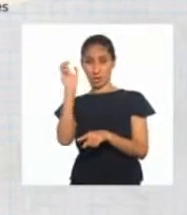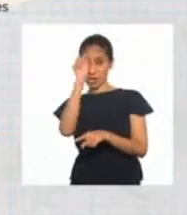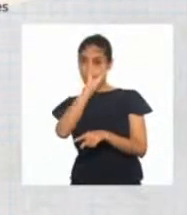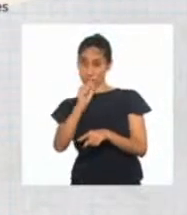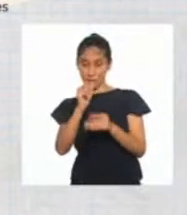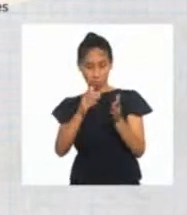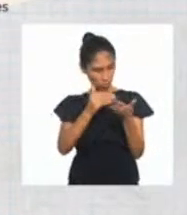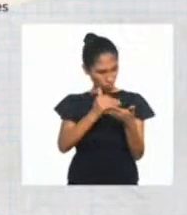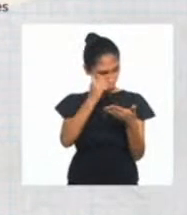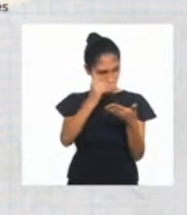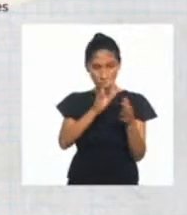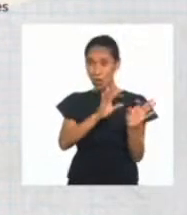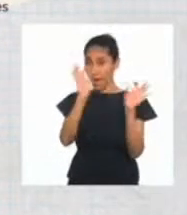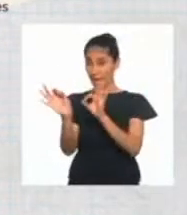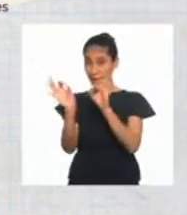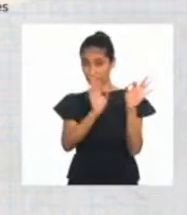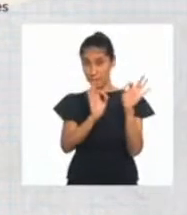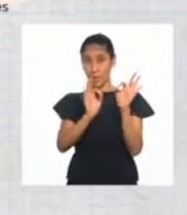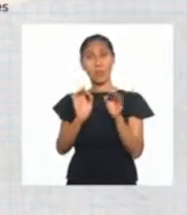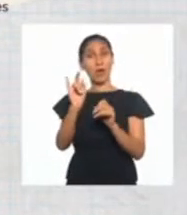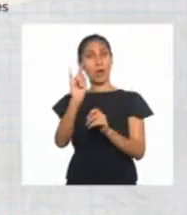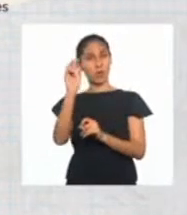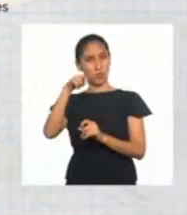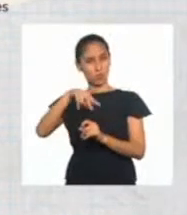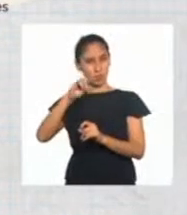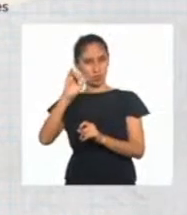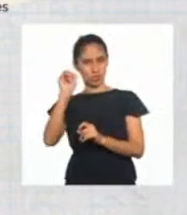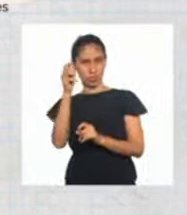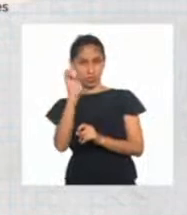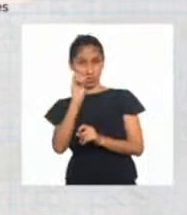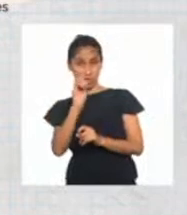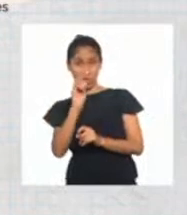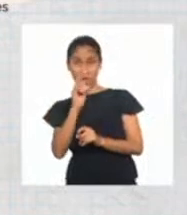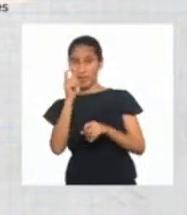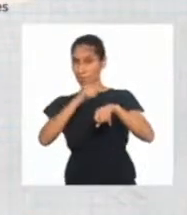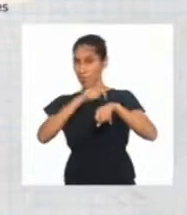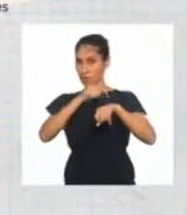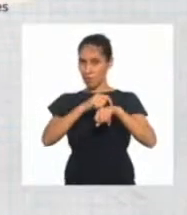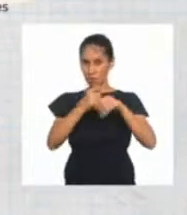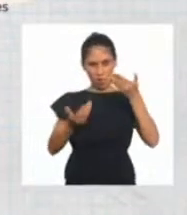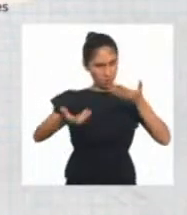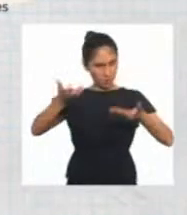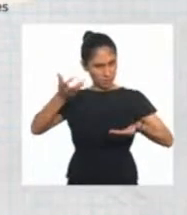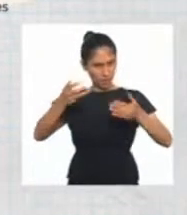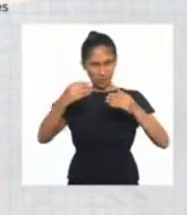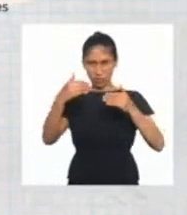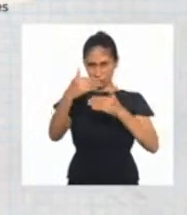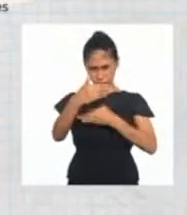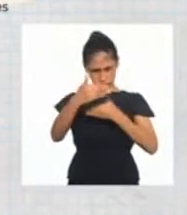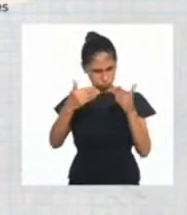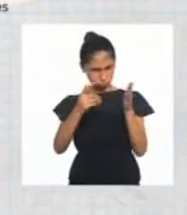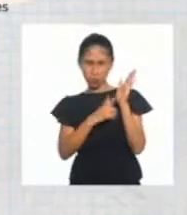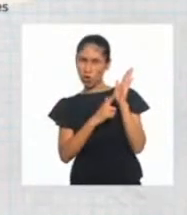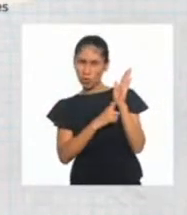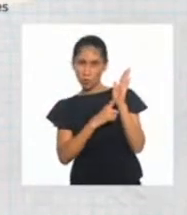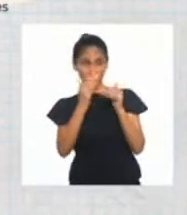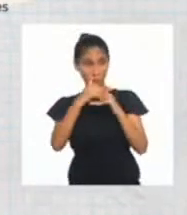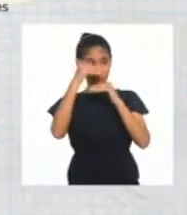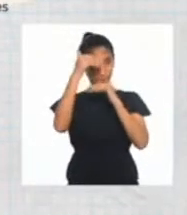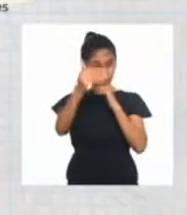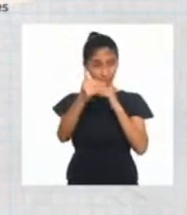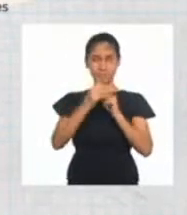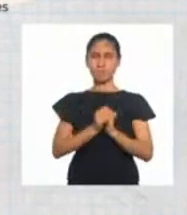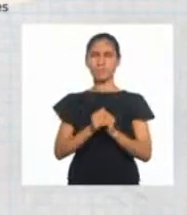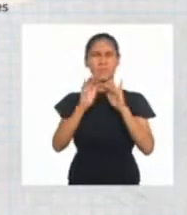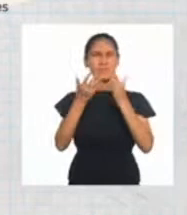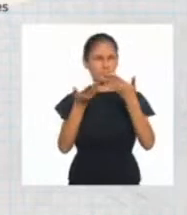se deben pasar a la misma unidad de tiempo aplicando las tasas equivalentes. Al